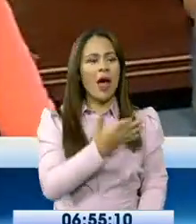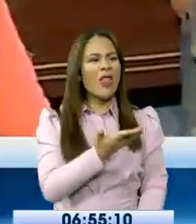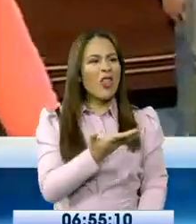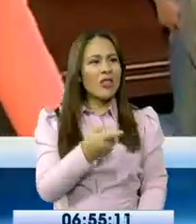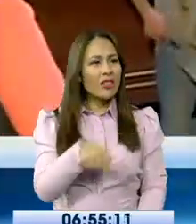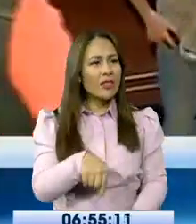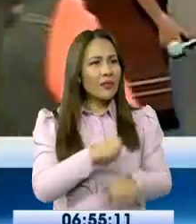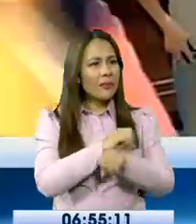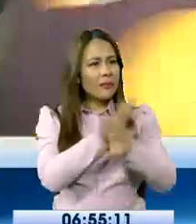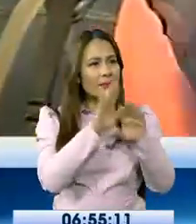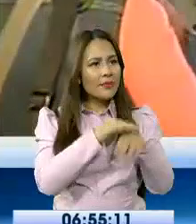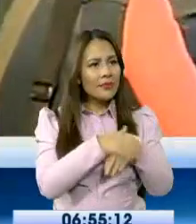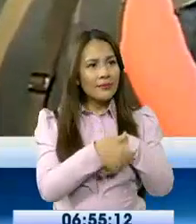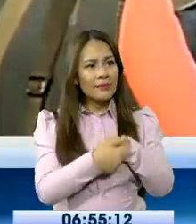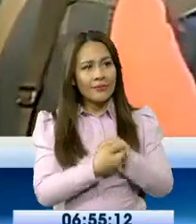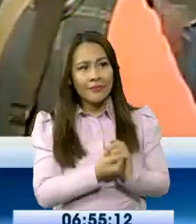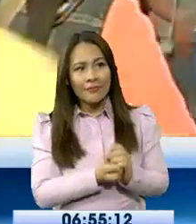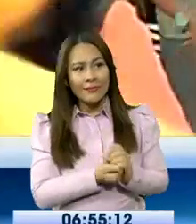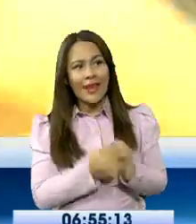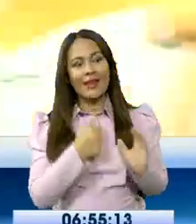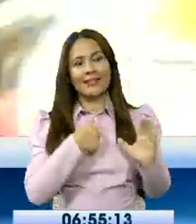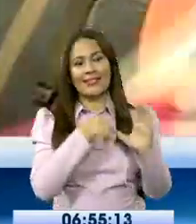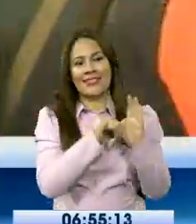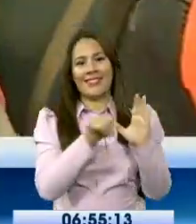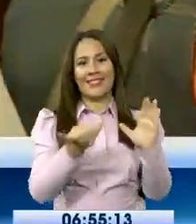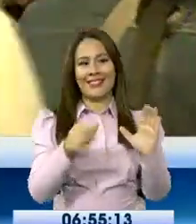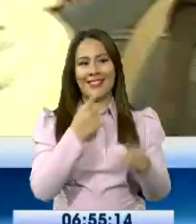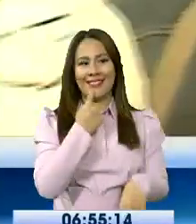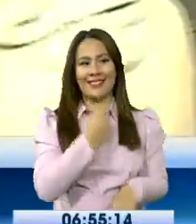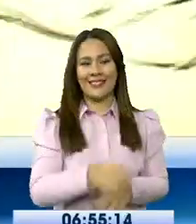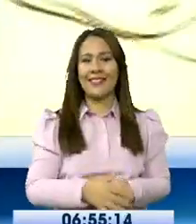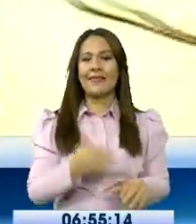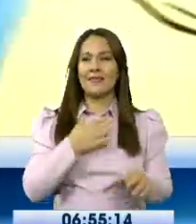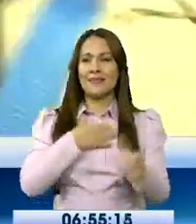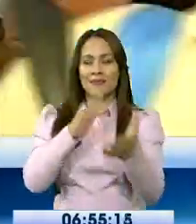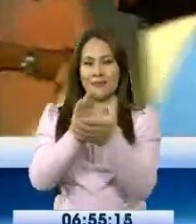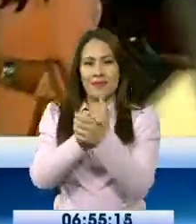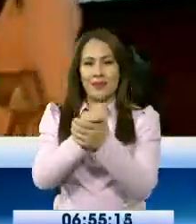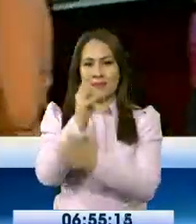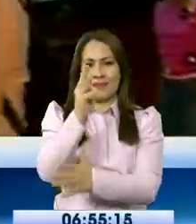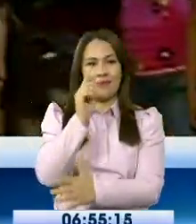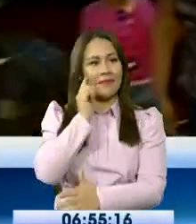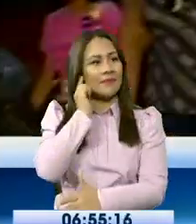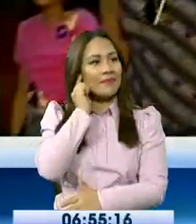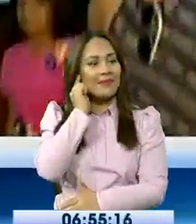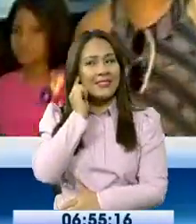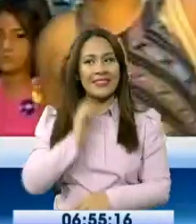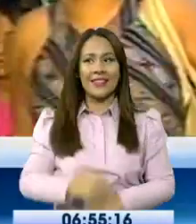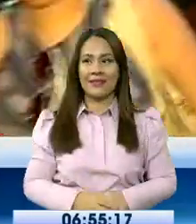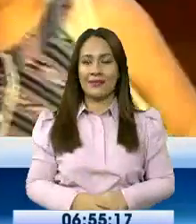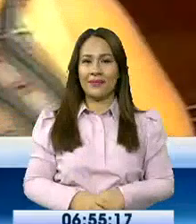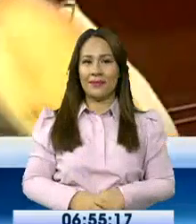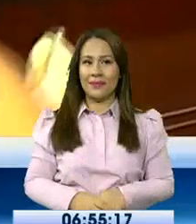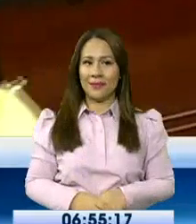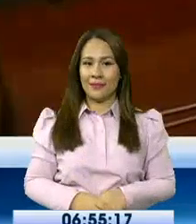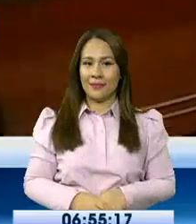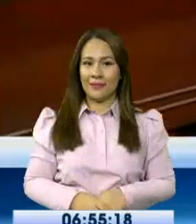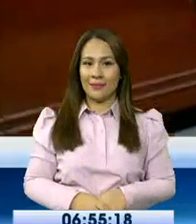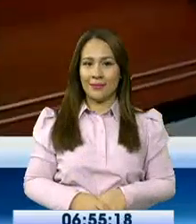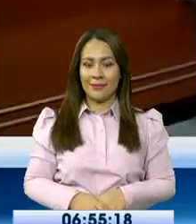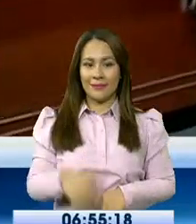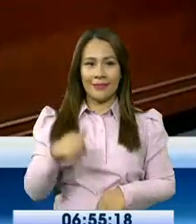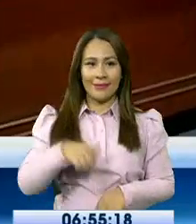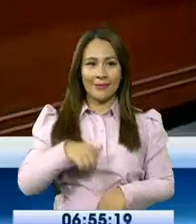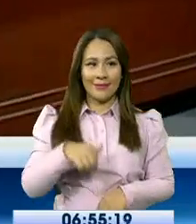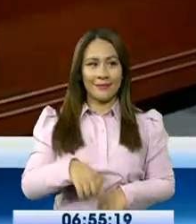mañana aprovechando el feriado? A Santa Elena. ¿Compañía de quién? De mi esposa. ¿Cómo ha visto la atención en la terminal? Muy bien, está tranquilo.